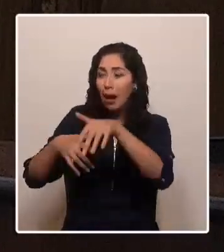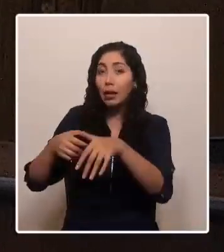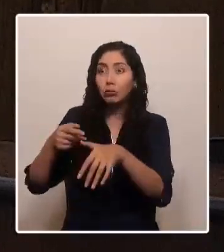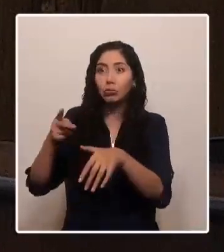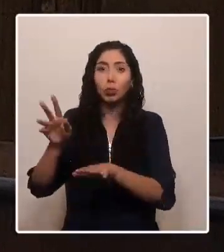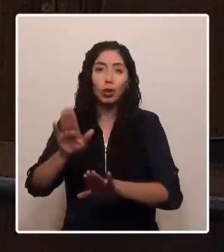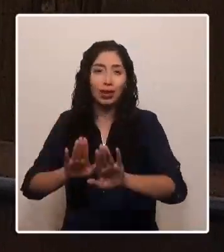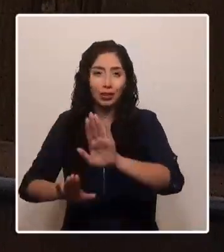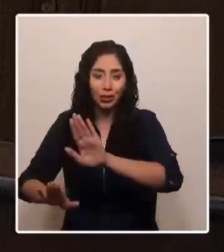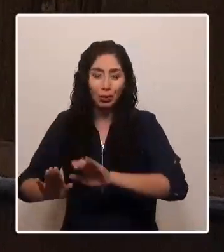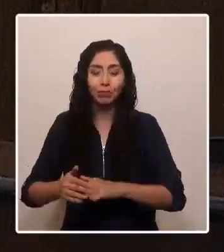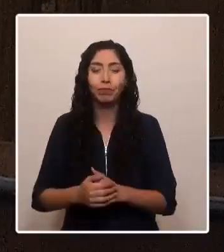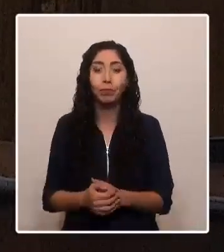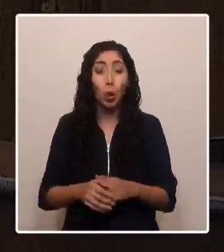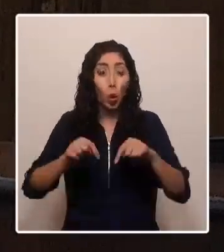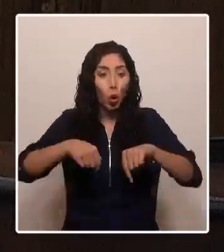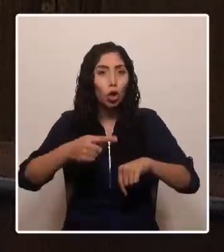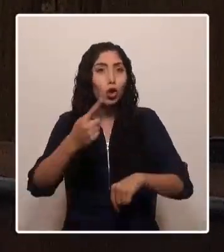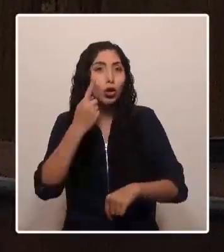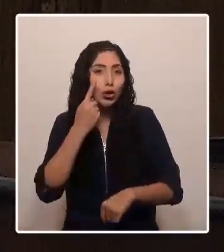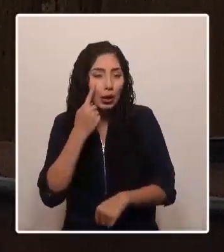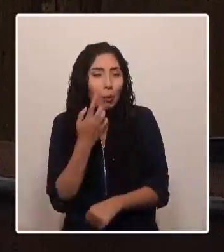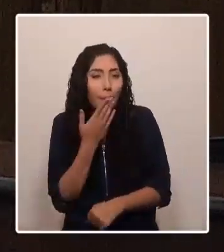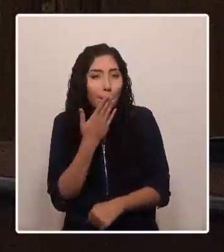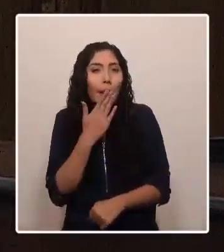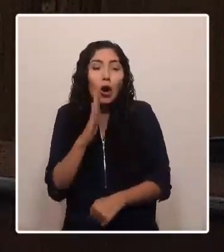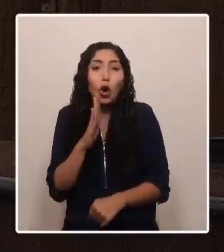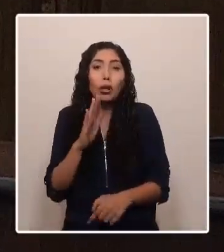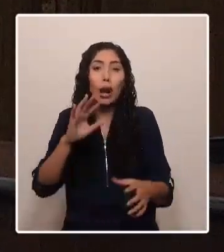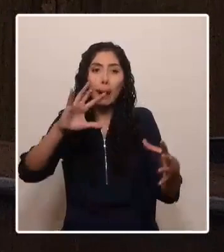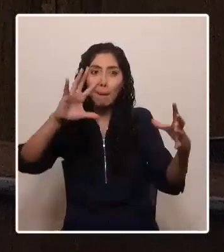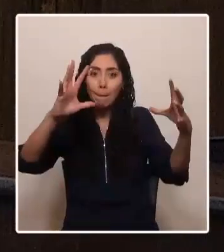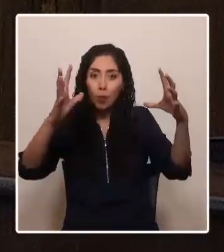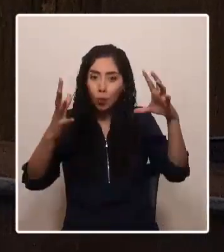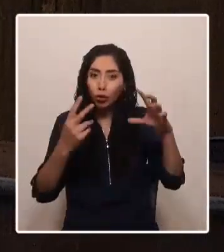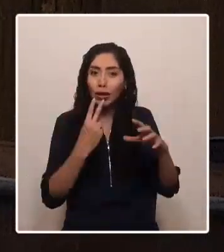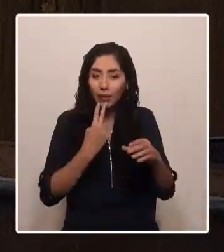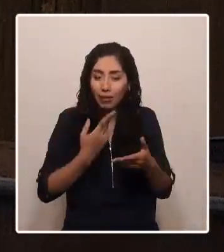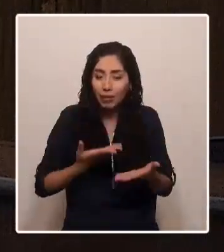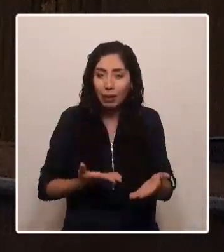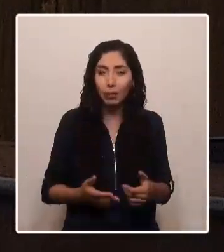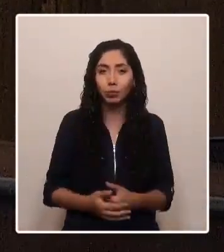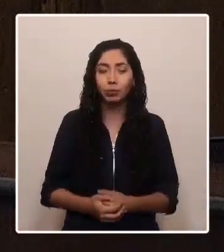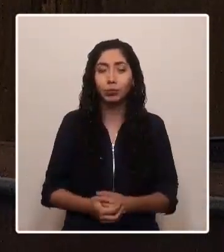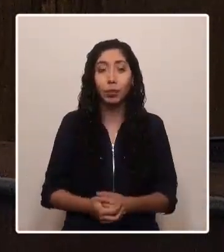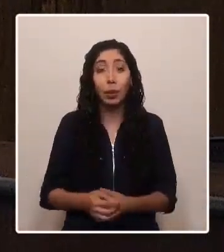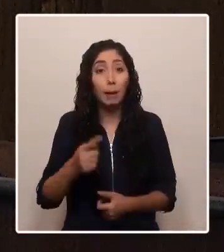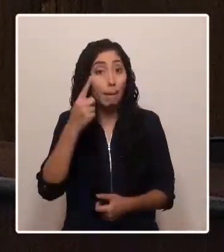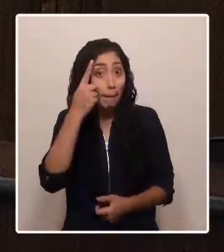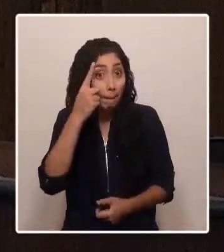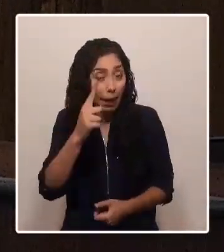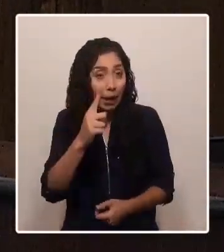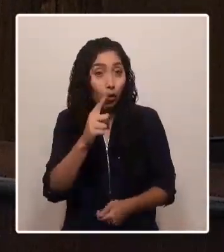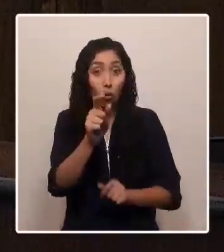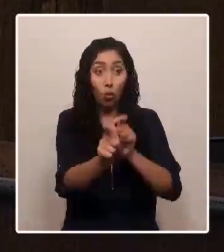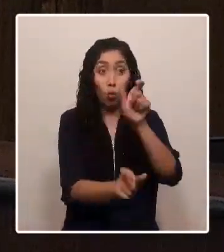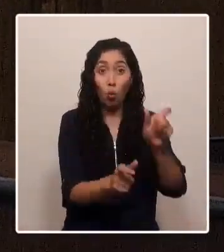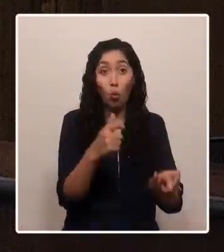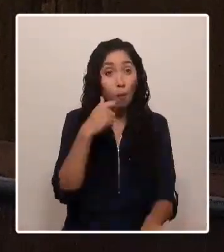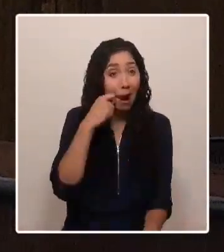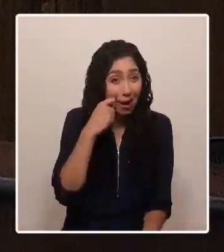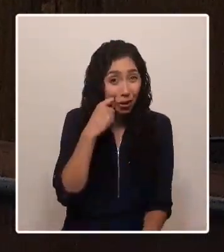hoy conocemos y comprendemos de mejor manera el mundo que habitamos. Sin embargo, como humanidad, hemos